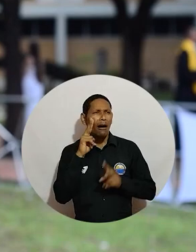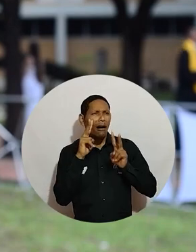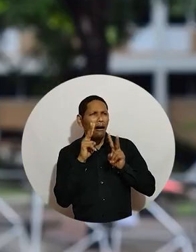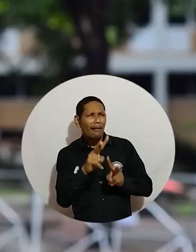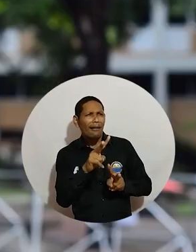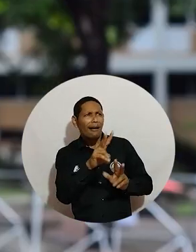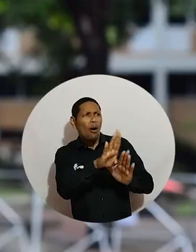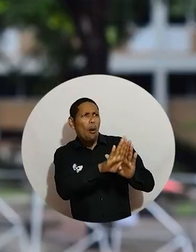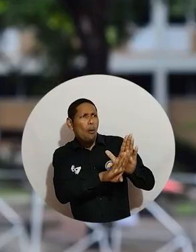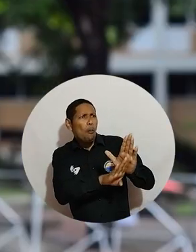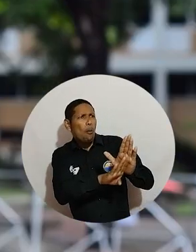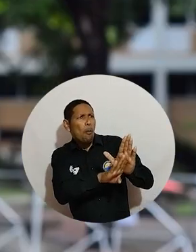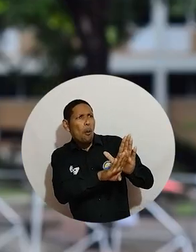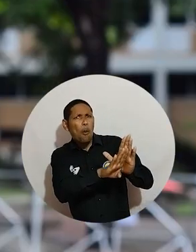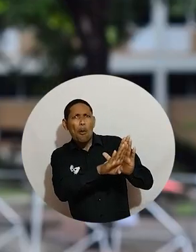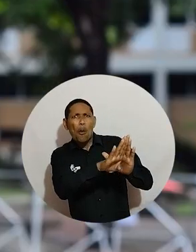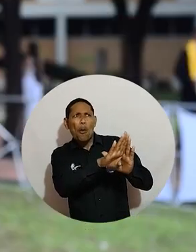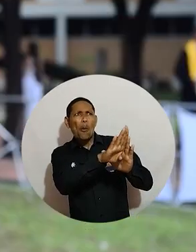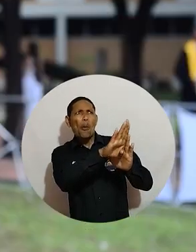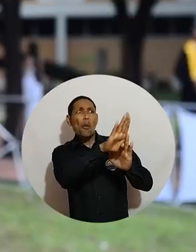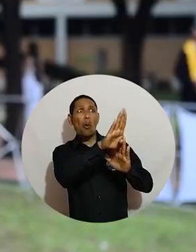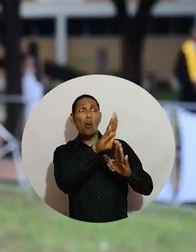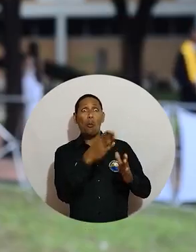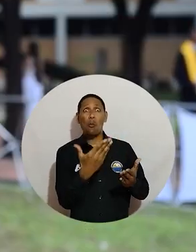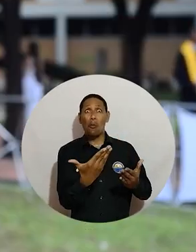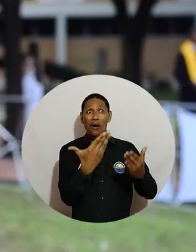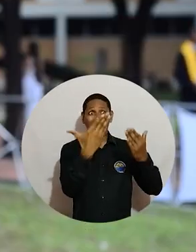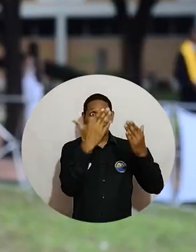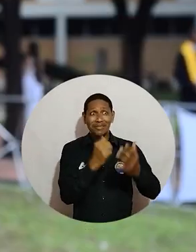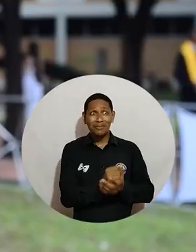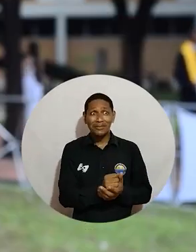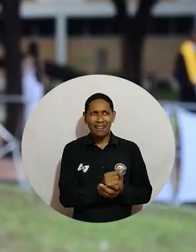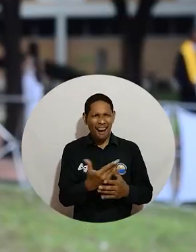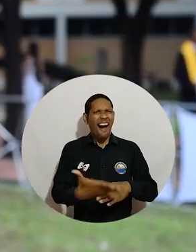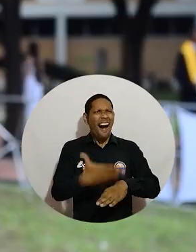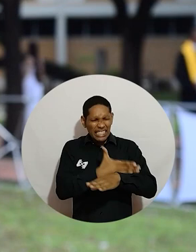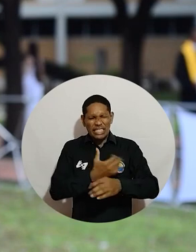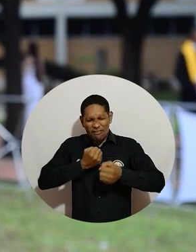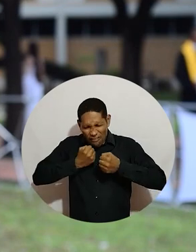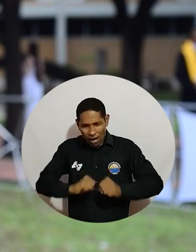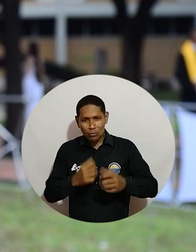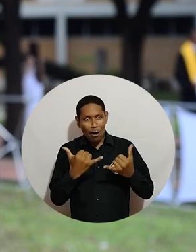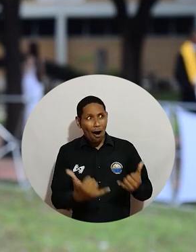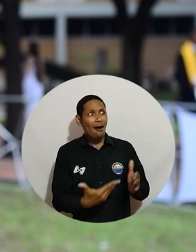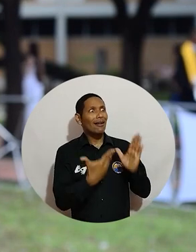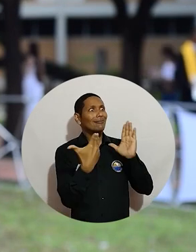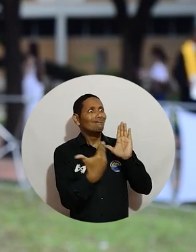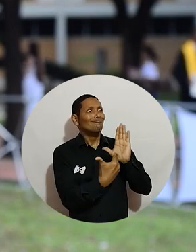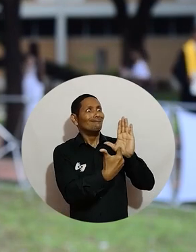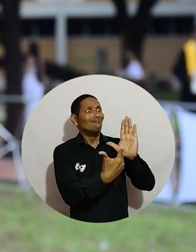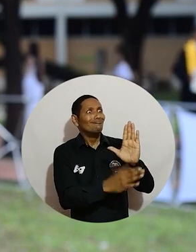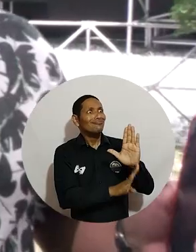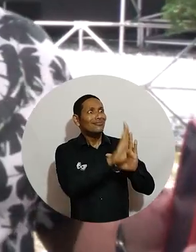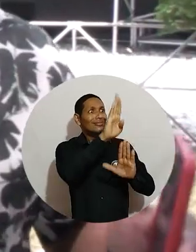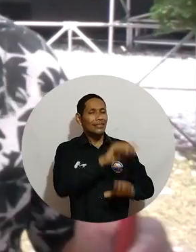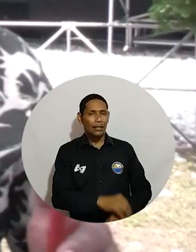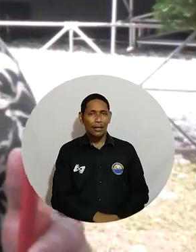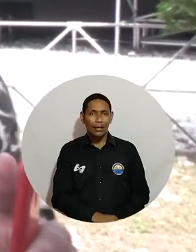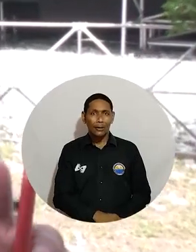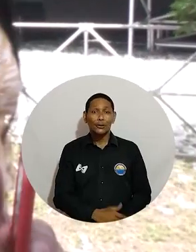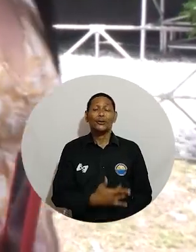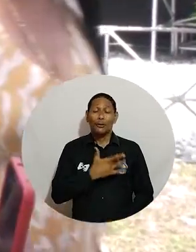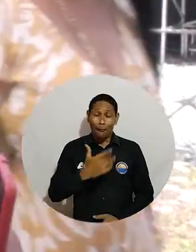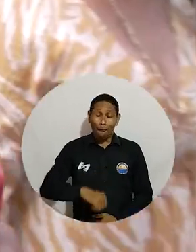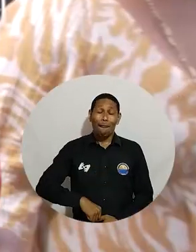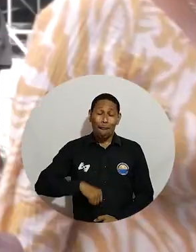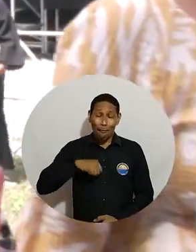permitiendo ver hasta dónde está Él. Son frutos que estamos recogiendo ahora de lo que cosechamos.